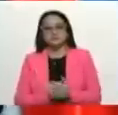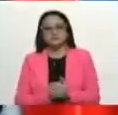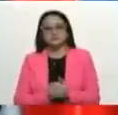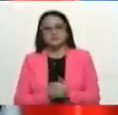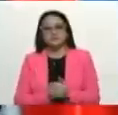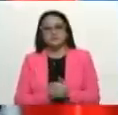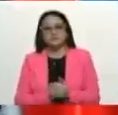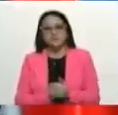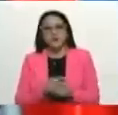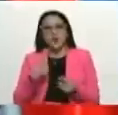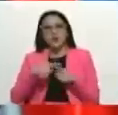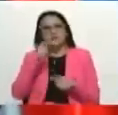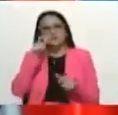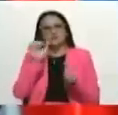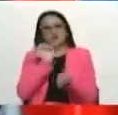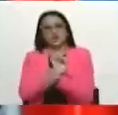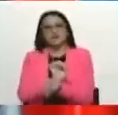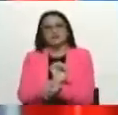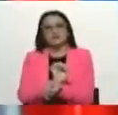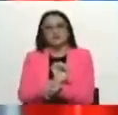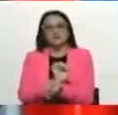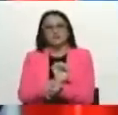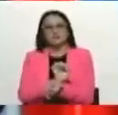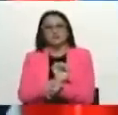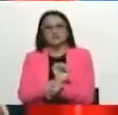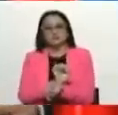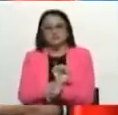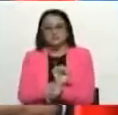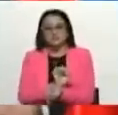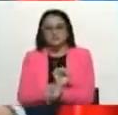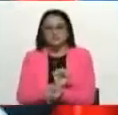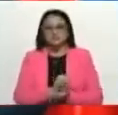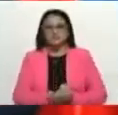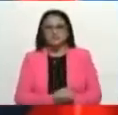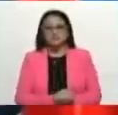el otro detenido, John Herrera Rubio.